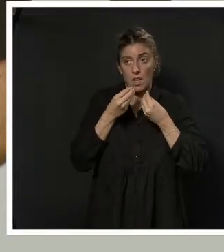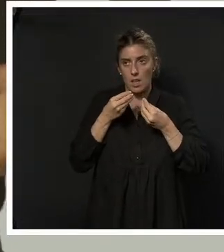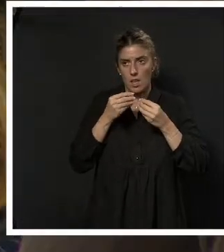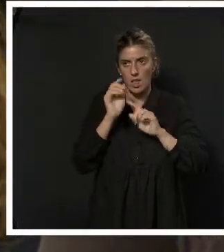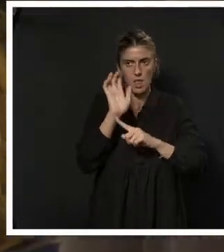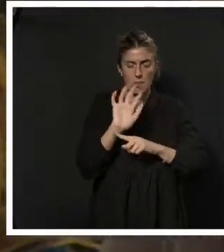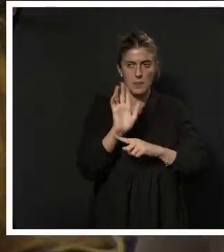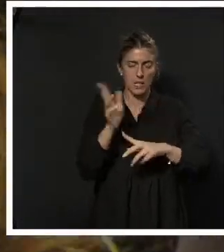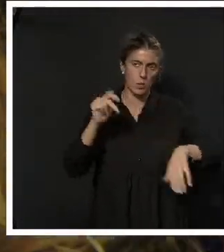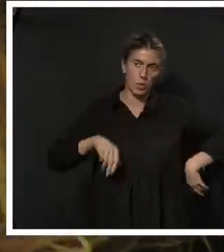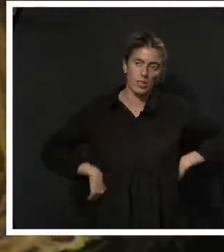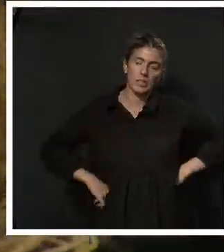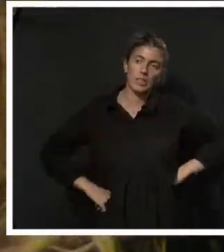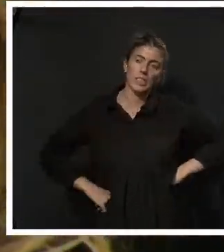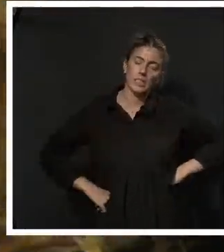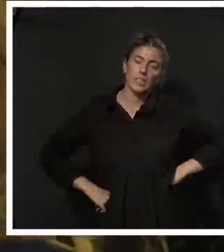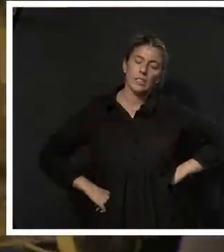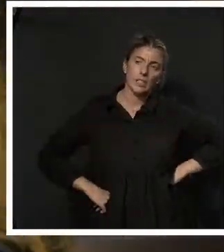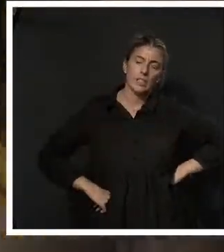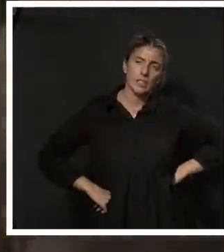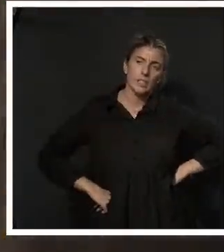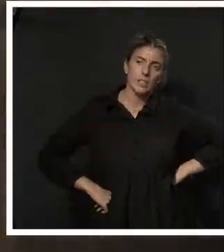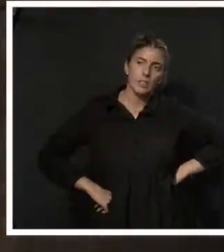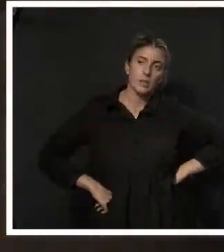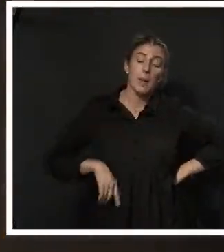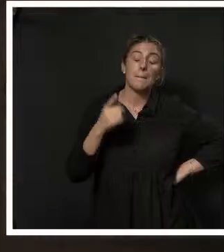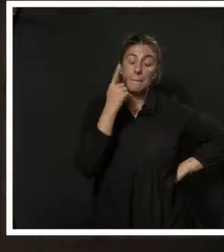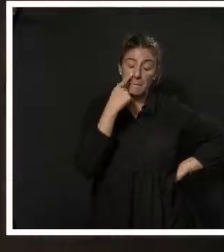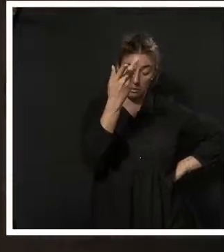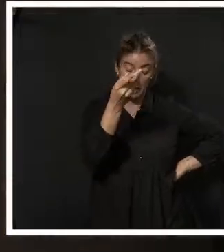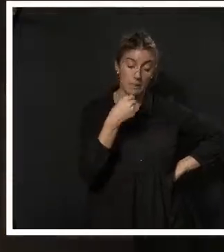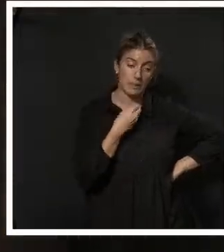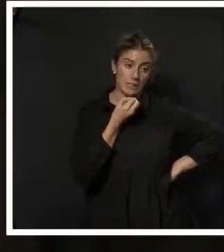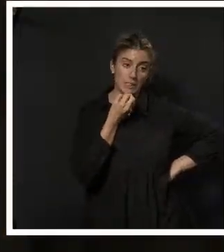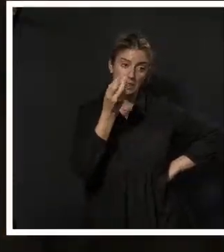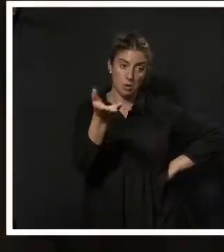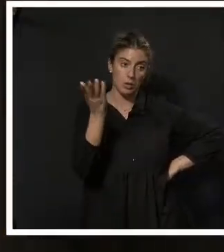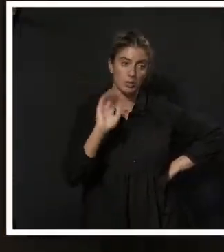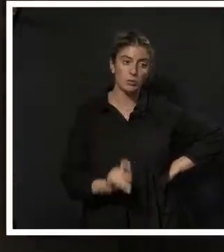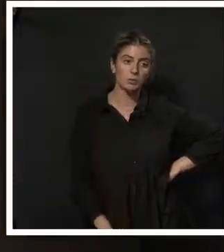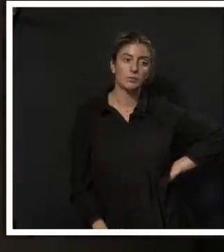tiene una vida de película Pues mira